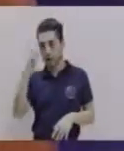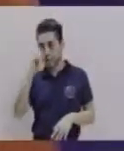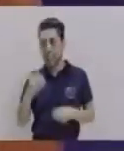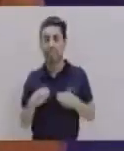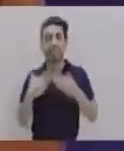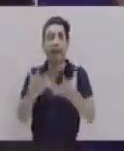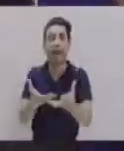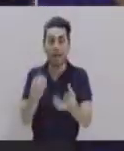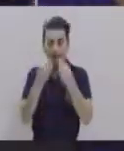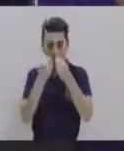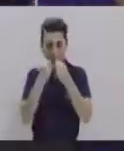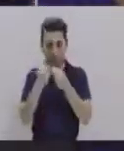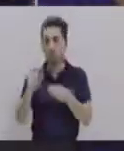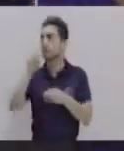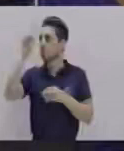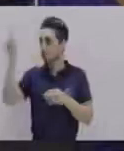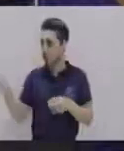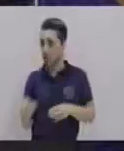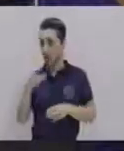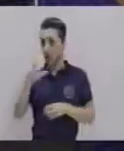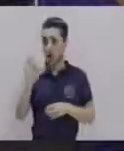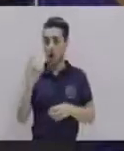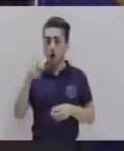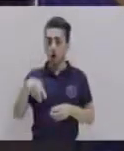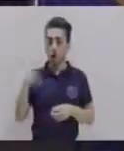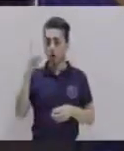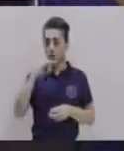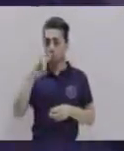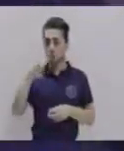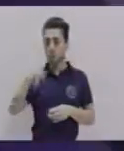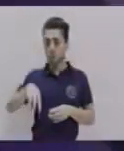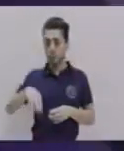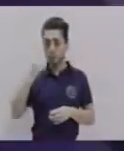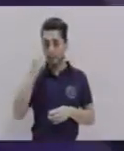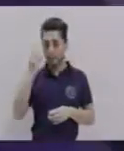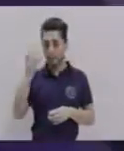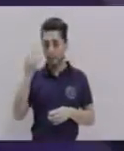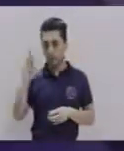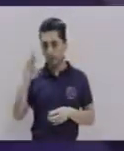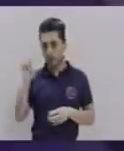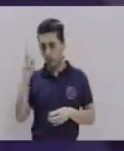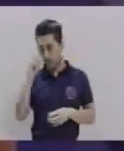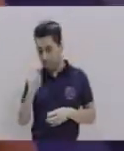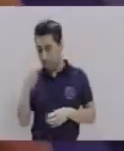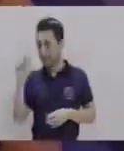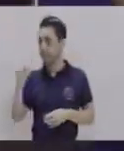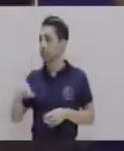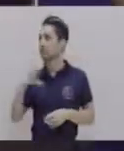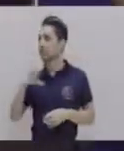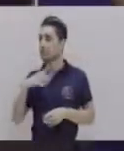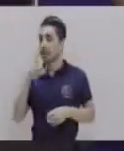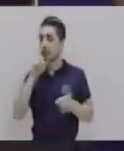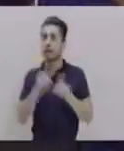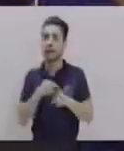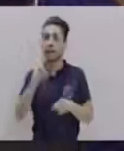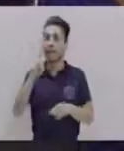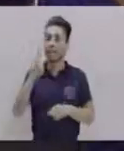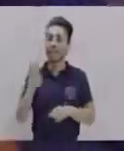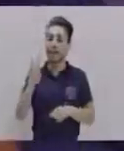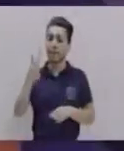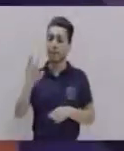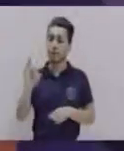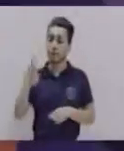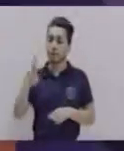hay consumidores, hay devoradores. Ahora piensa en una cadena